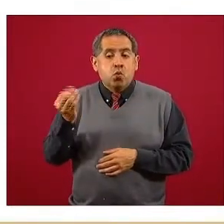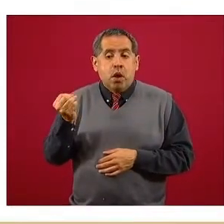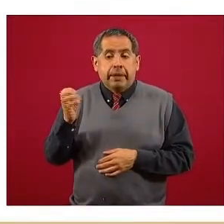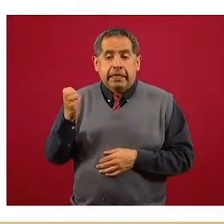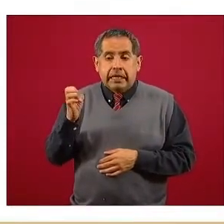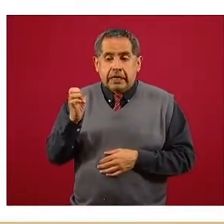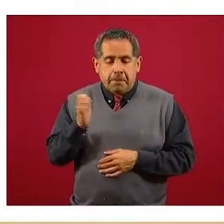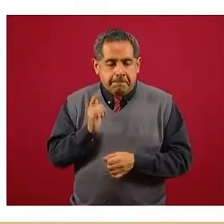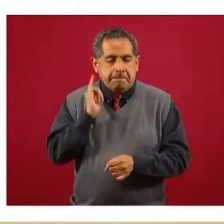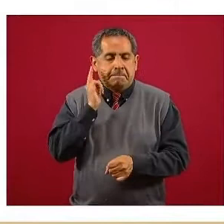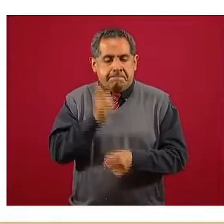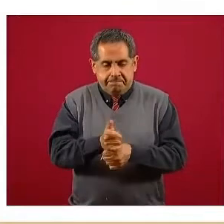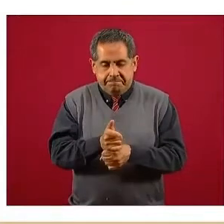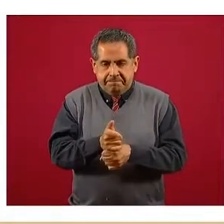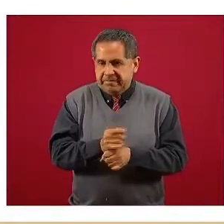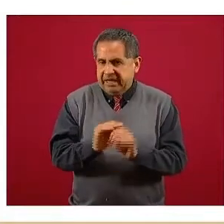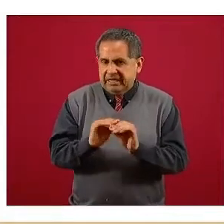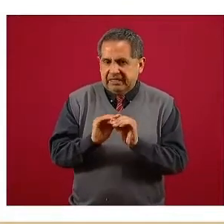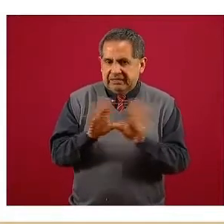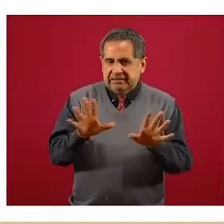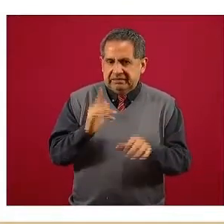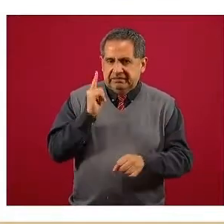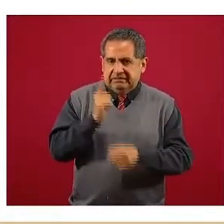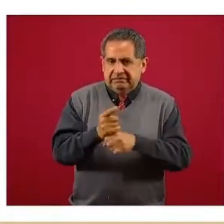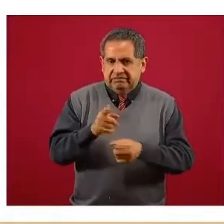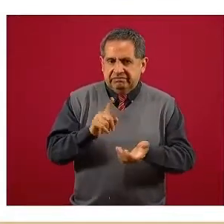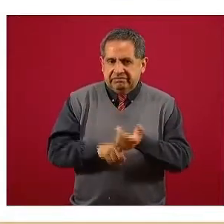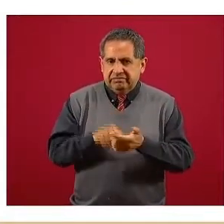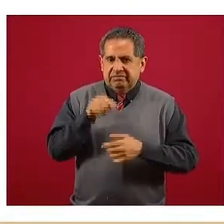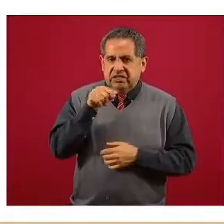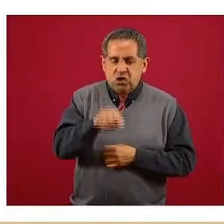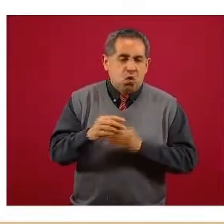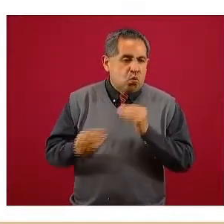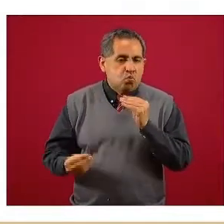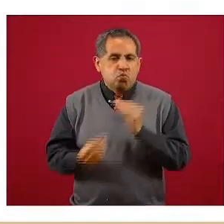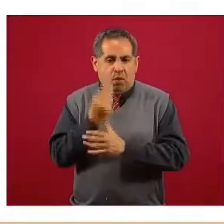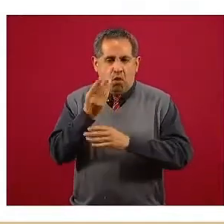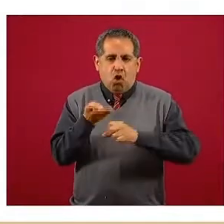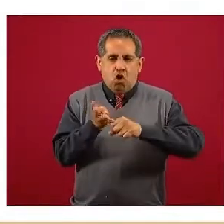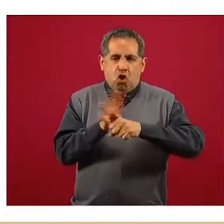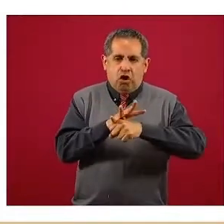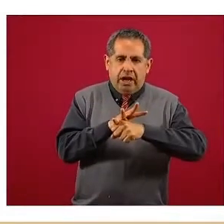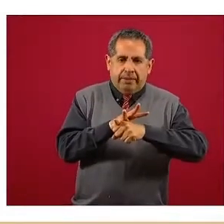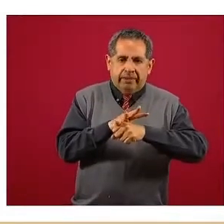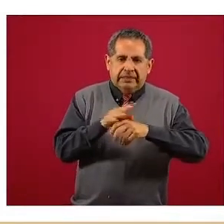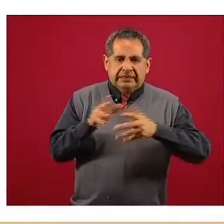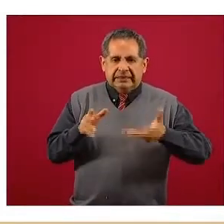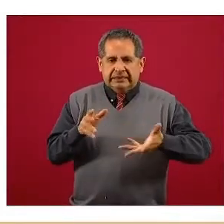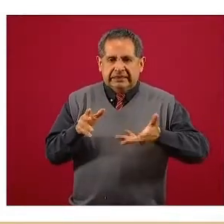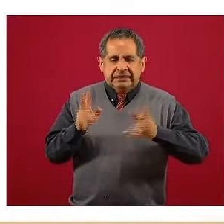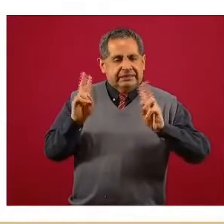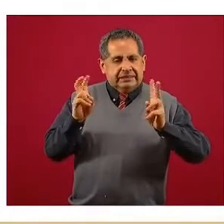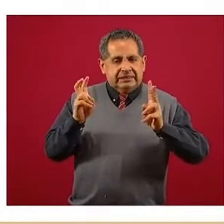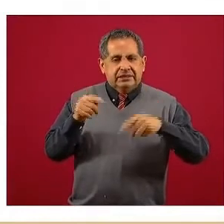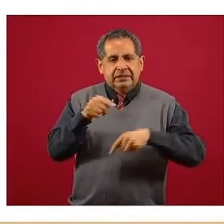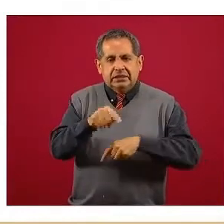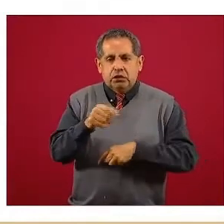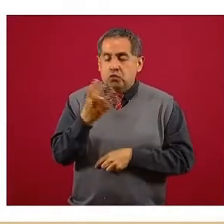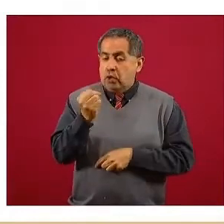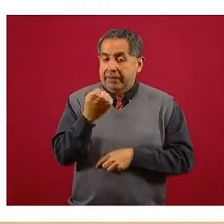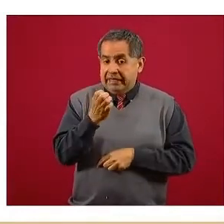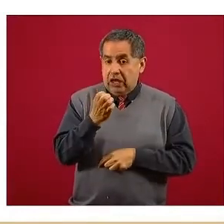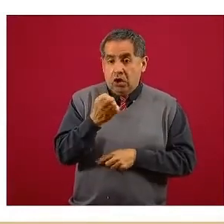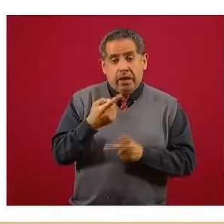se identifica, recordarán que se identificó como un nuevo coronavirus, ¿no? Ya desde el 9 de enero,